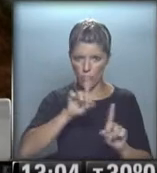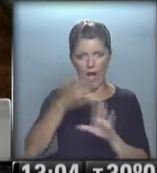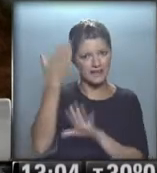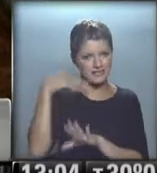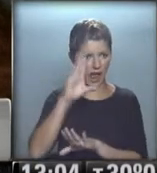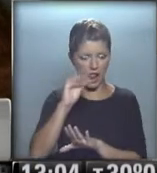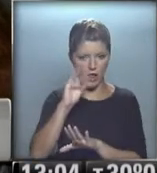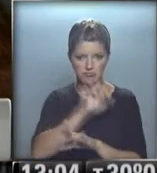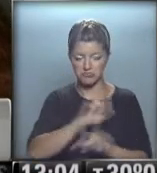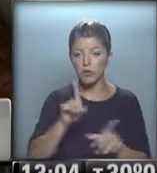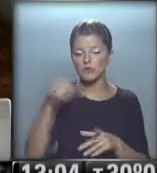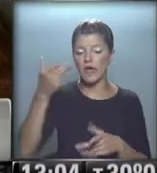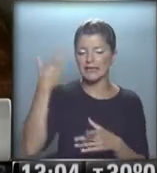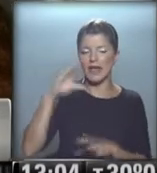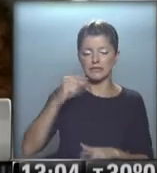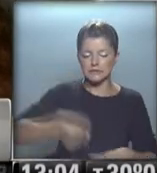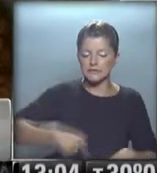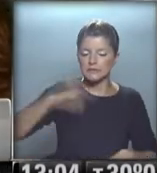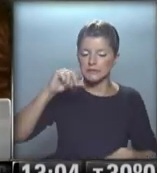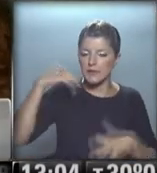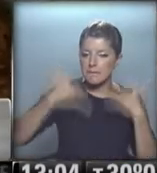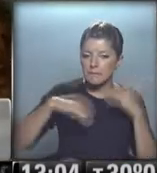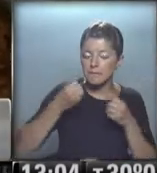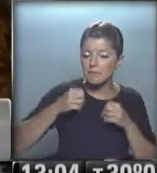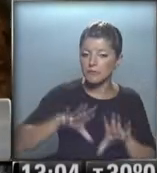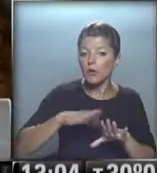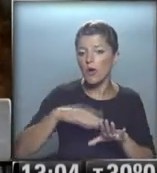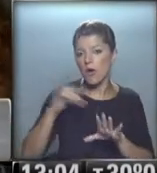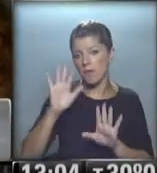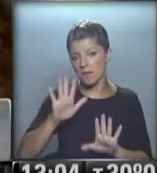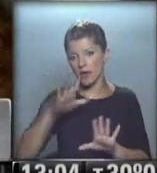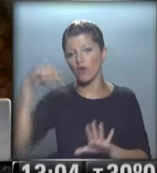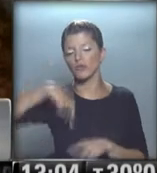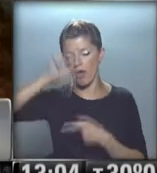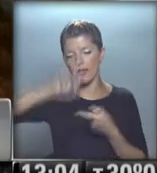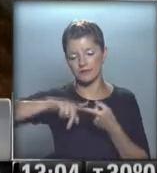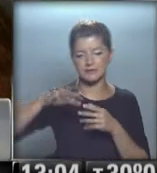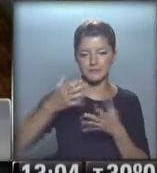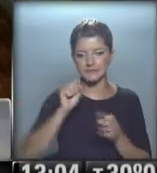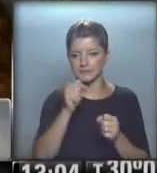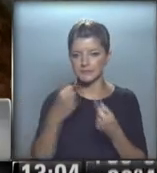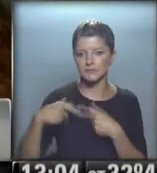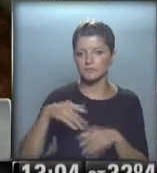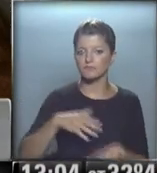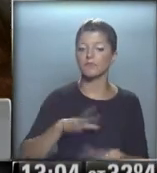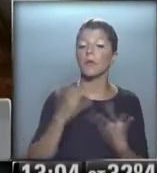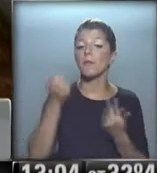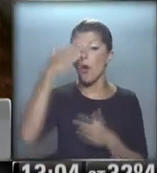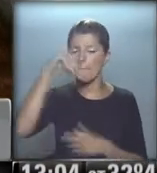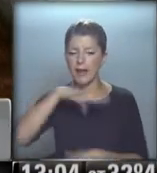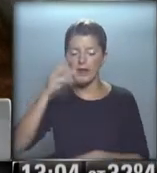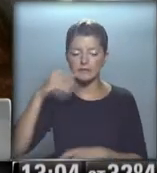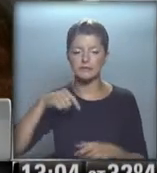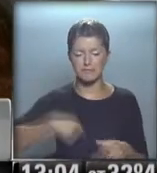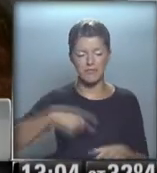noche. Empezó los dolores. Igualmente estuvo molestando todo el día con las contracciones, pero recién a la noche empezaron